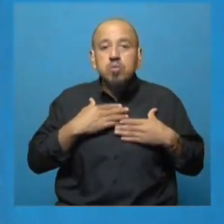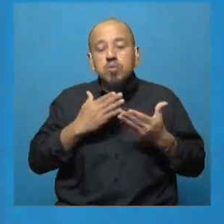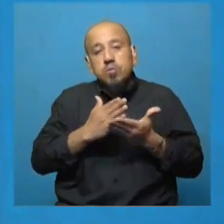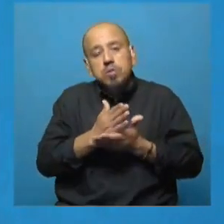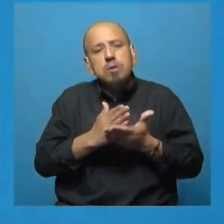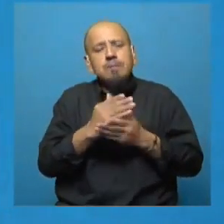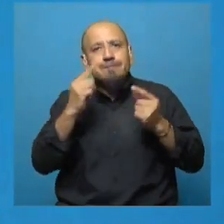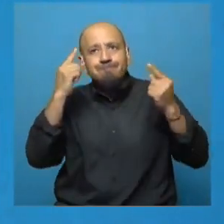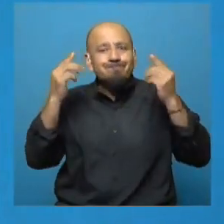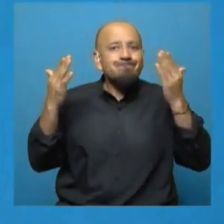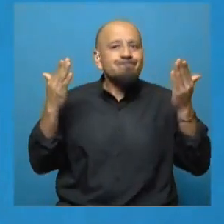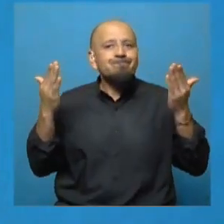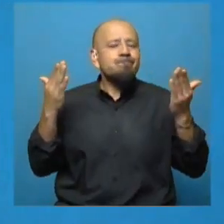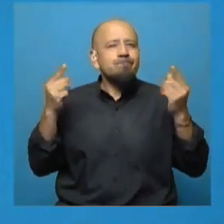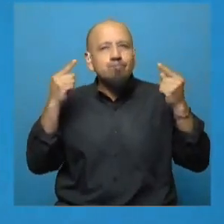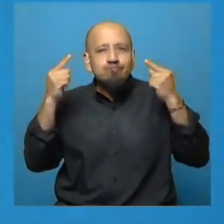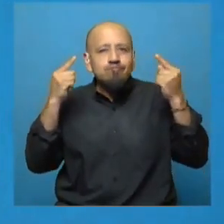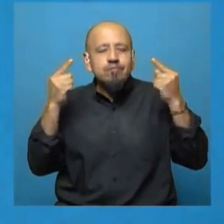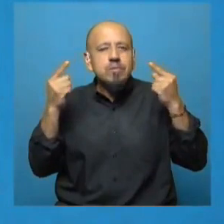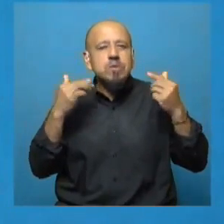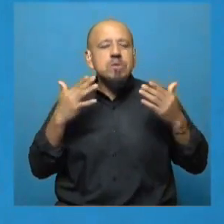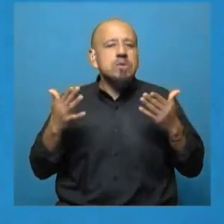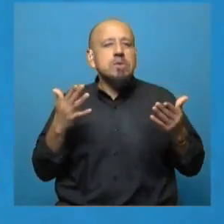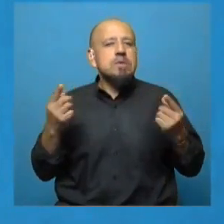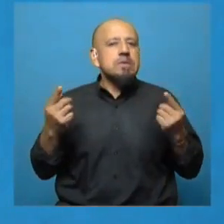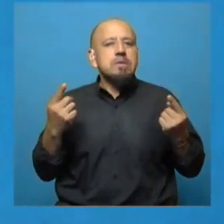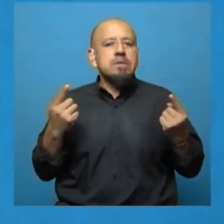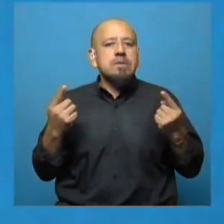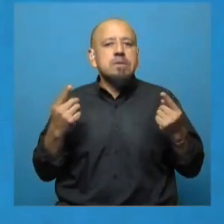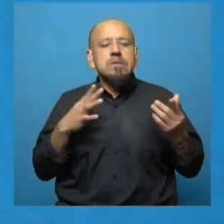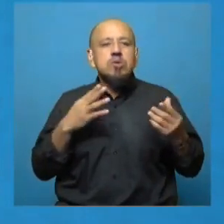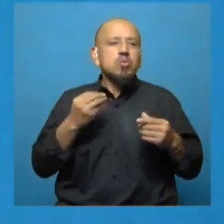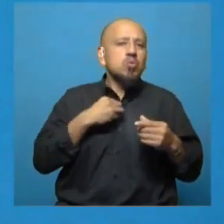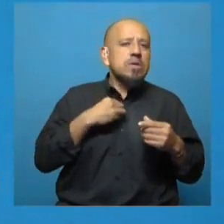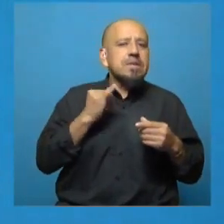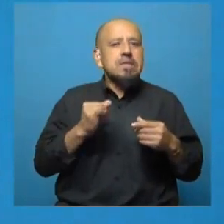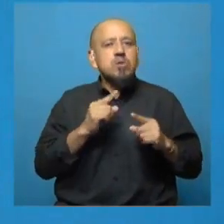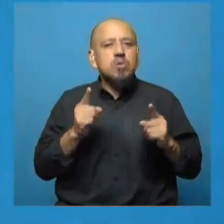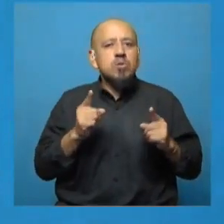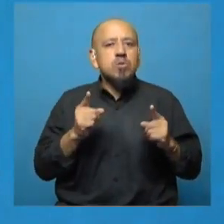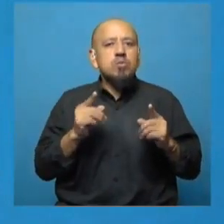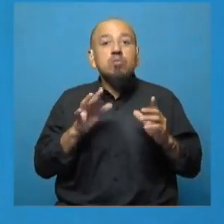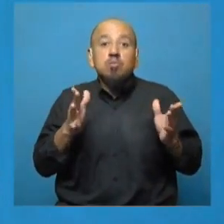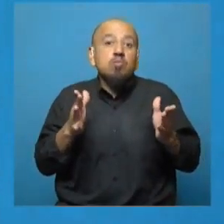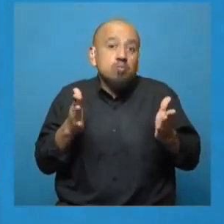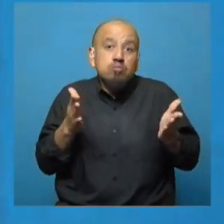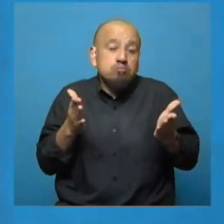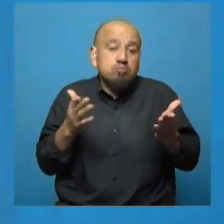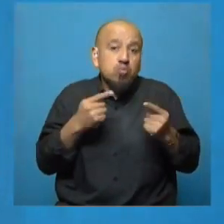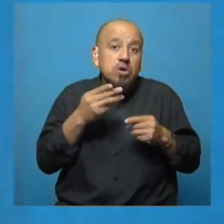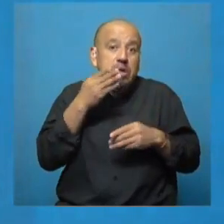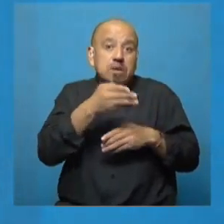tuve disyuntiva que era Bueno siempre tuve la voluntad decir Bueno voy a hacer una escuela formal que me dé